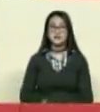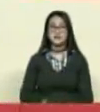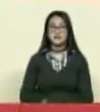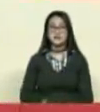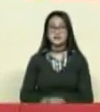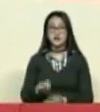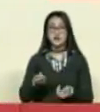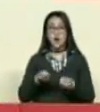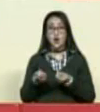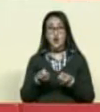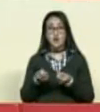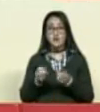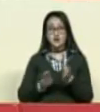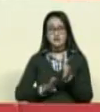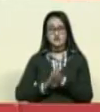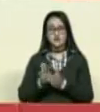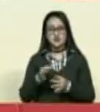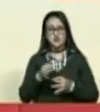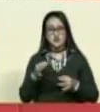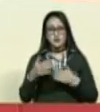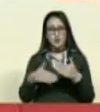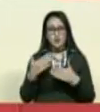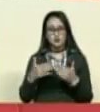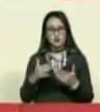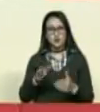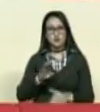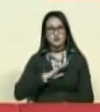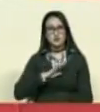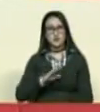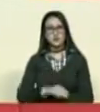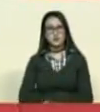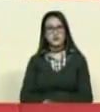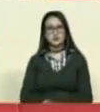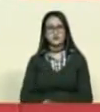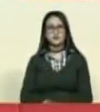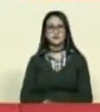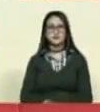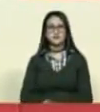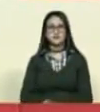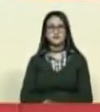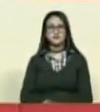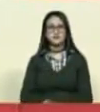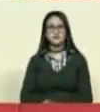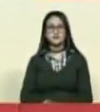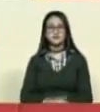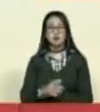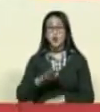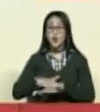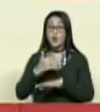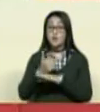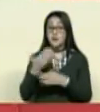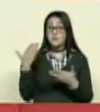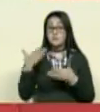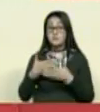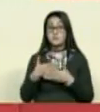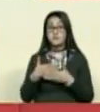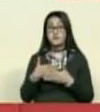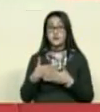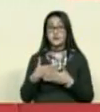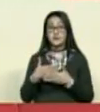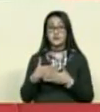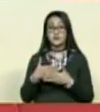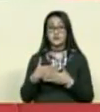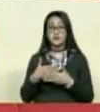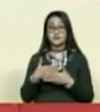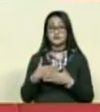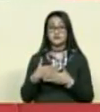en economía próspera, en producción agrícola. Pero producto de las sanciones,